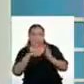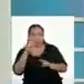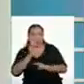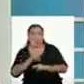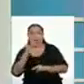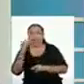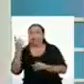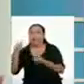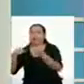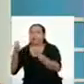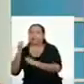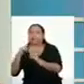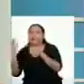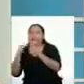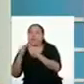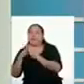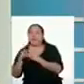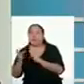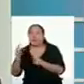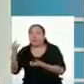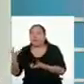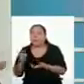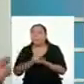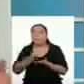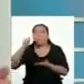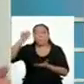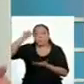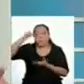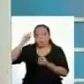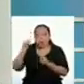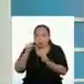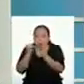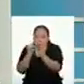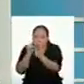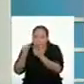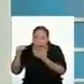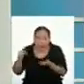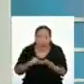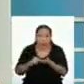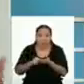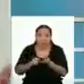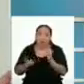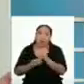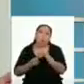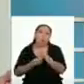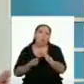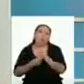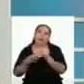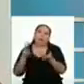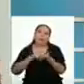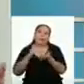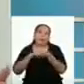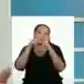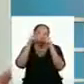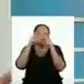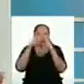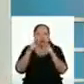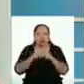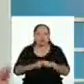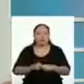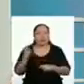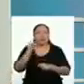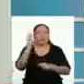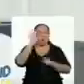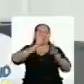adicionales para ponerle a tu celular? Hay gente que las compra y así pueden guardar mucho más fotos sin tener que